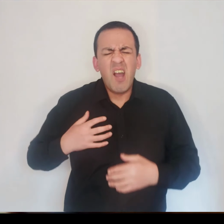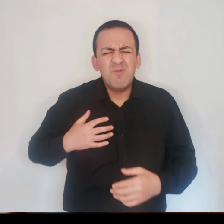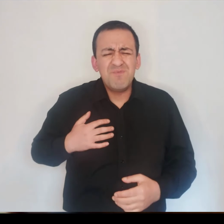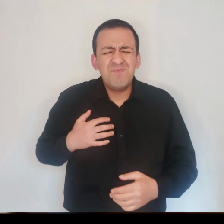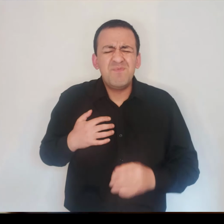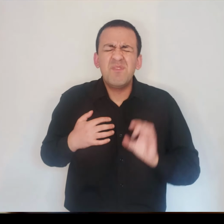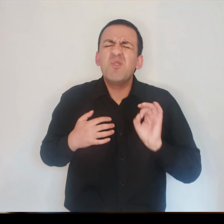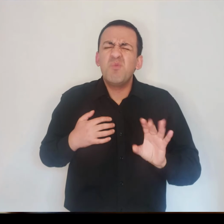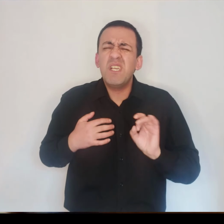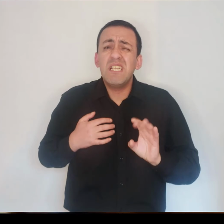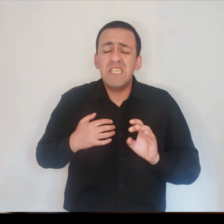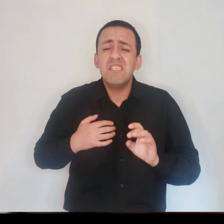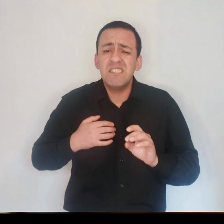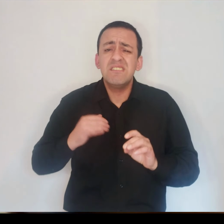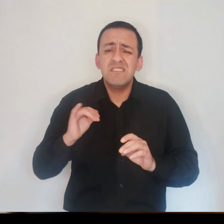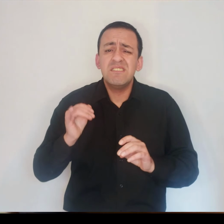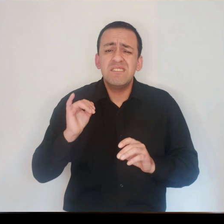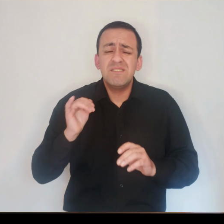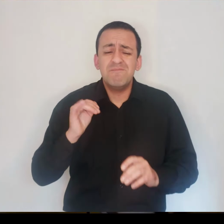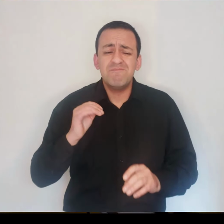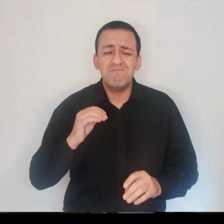¡Ay, Dios, sí duele!